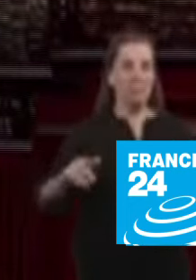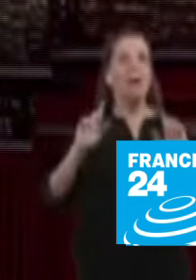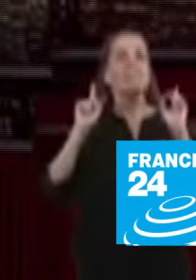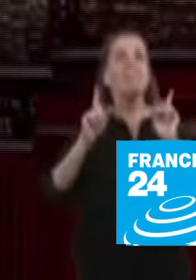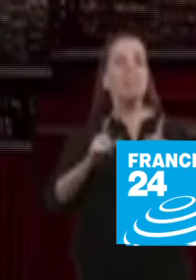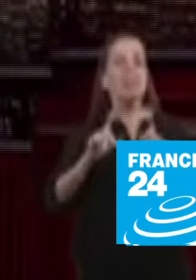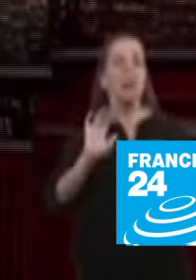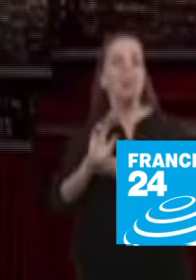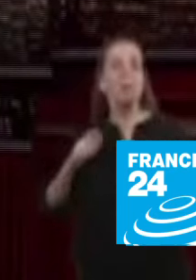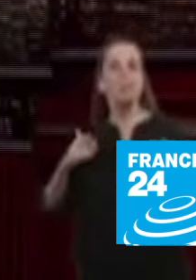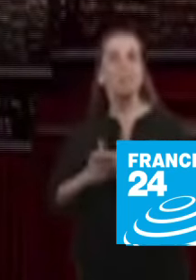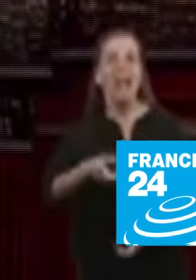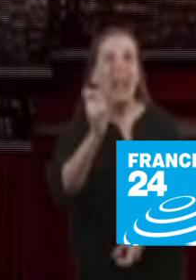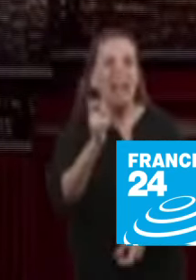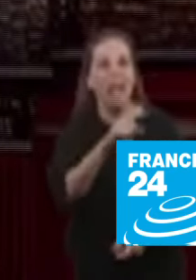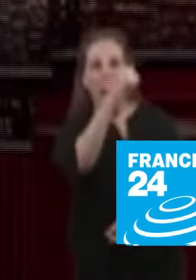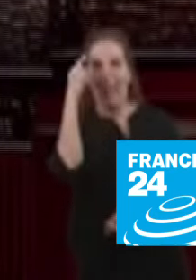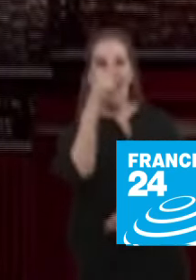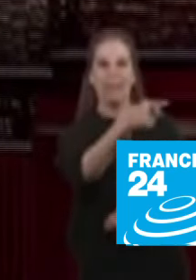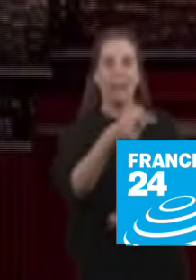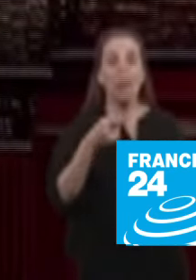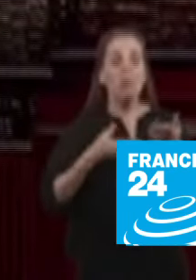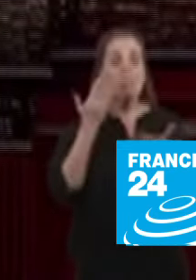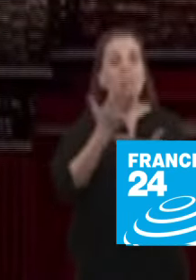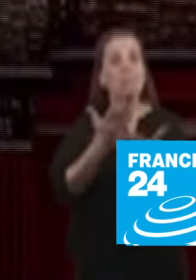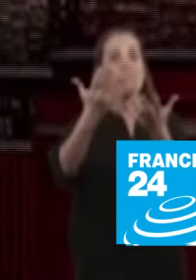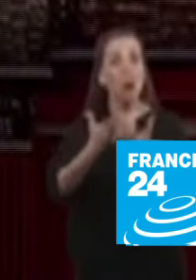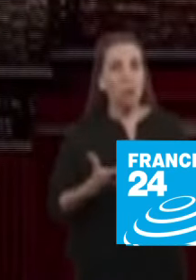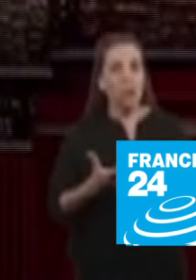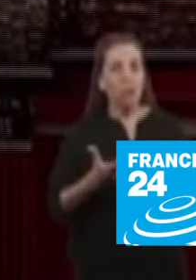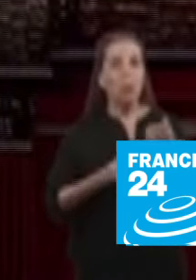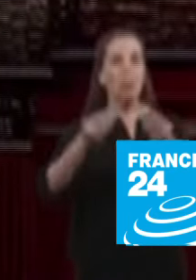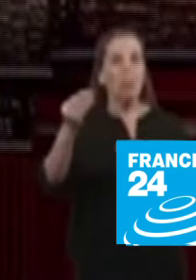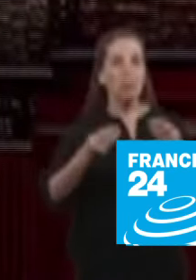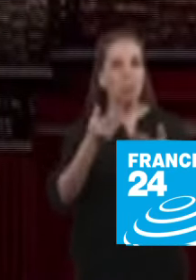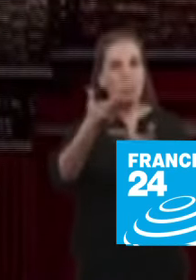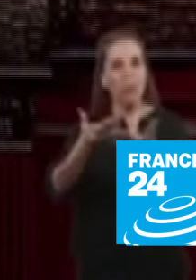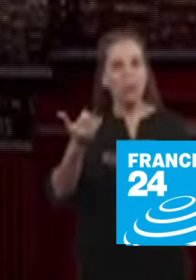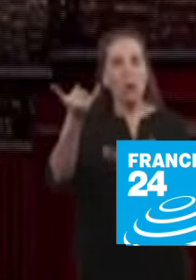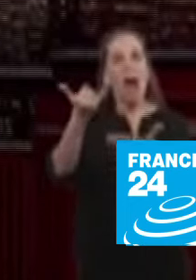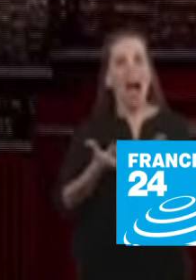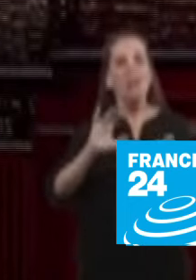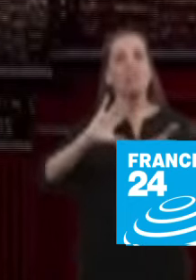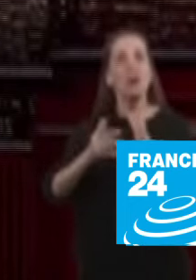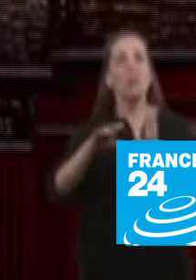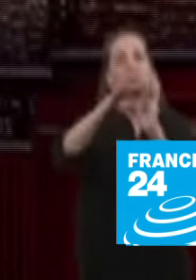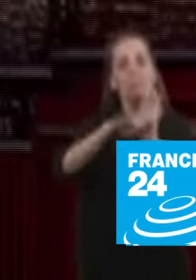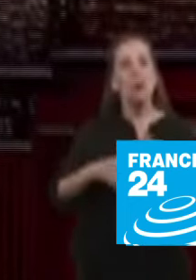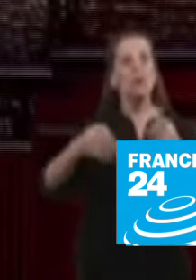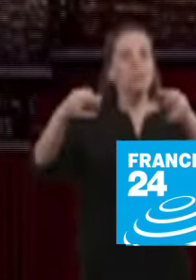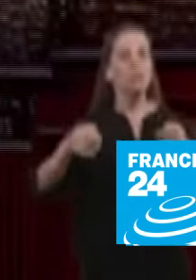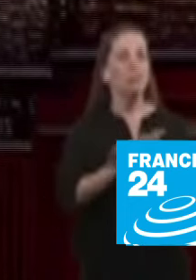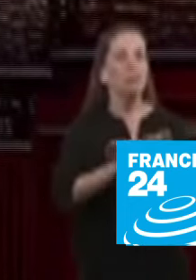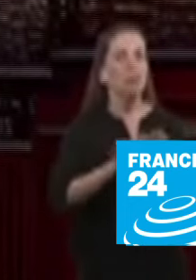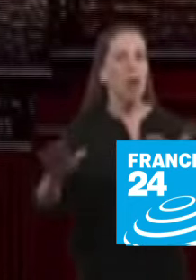senadores teniéndolos delante les dijo que ese es un lugar donde han salido la totalidad de las medidas populistas dijo